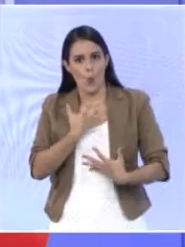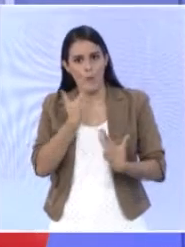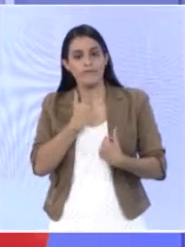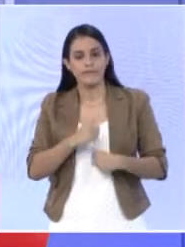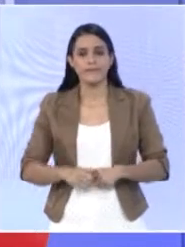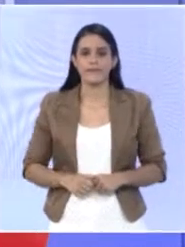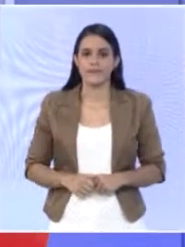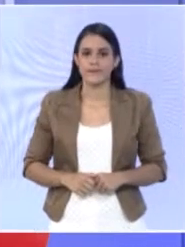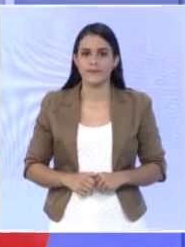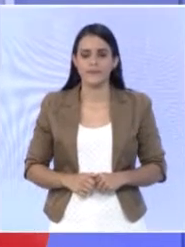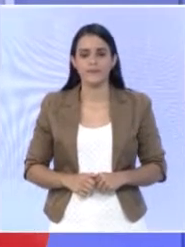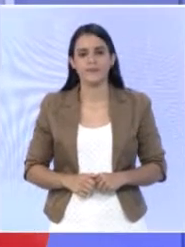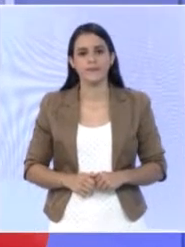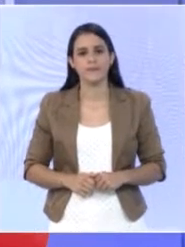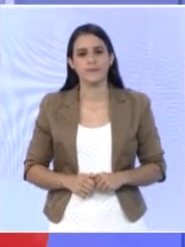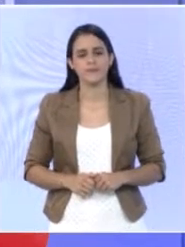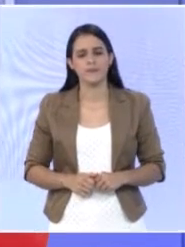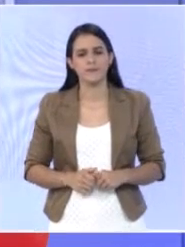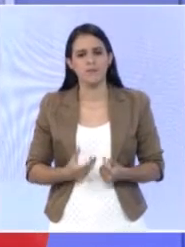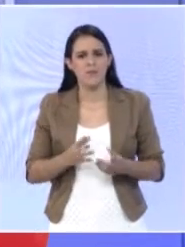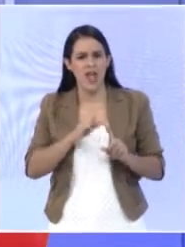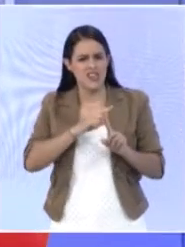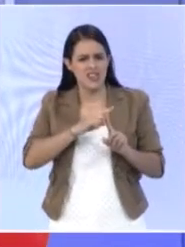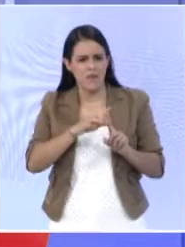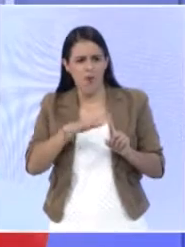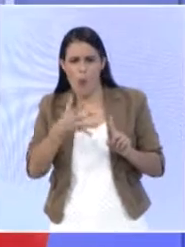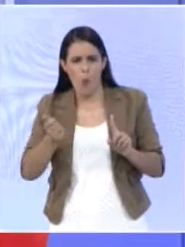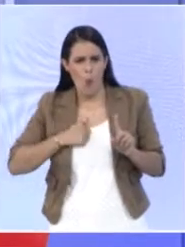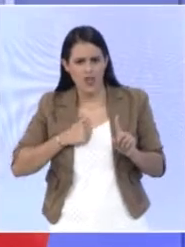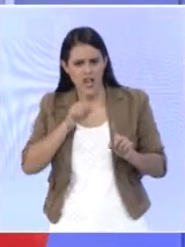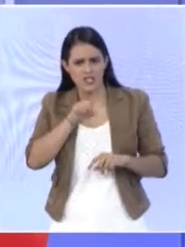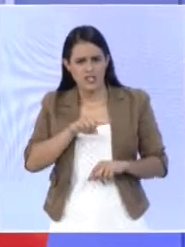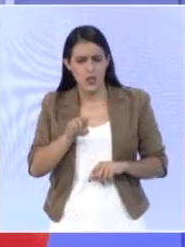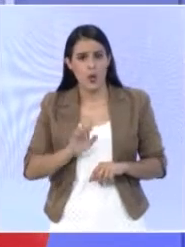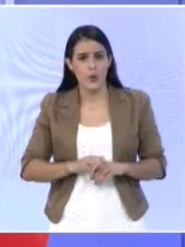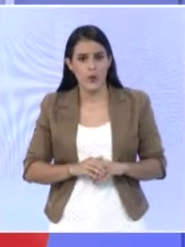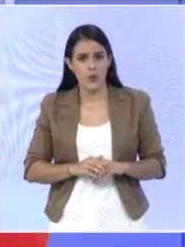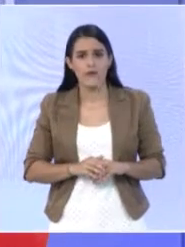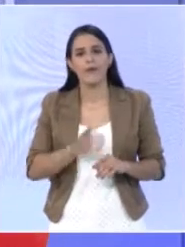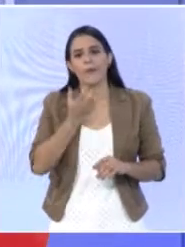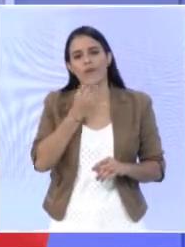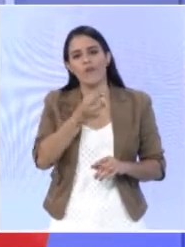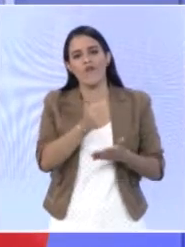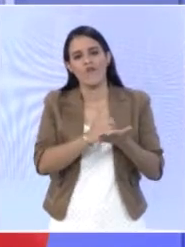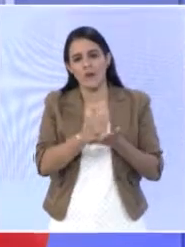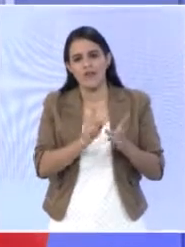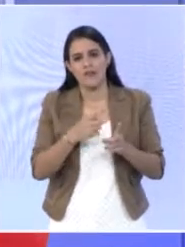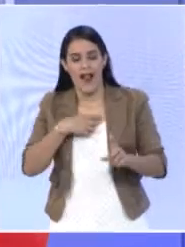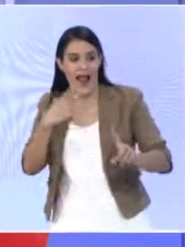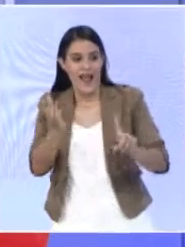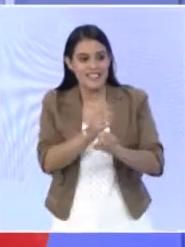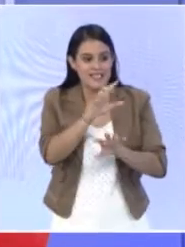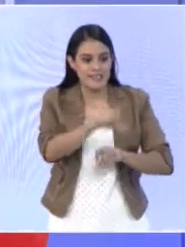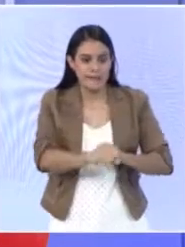vida hablemos de qué tipo de repelente podríamos utilizar no sabemos que en farmacia es complicado de repente